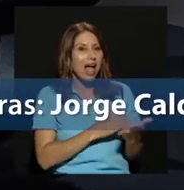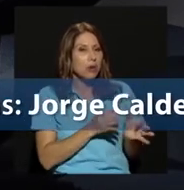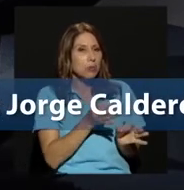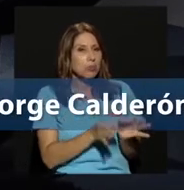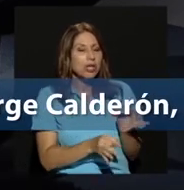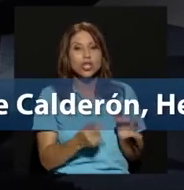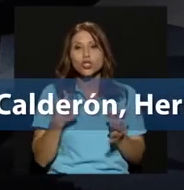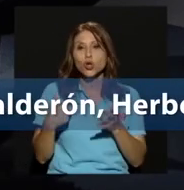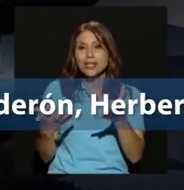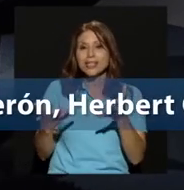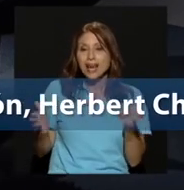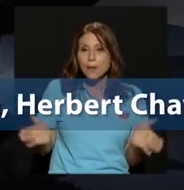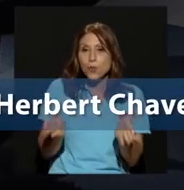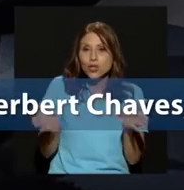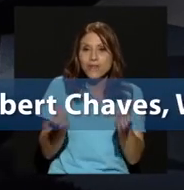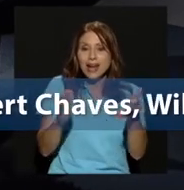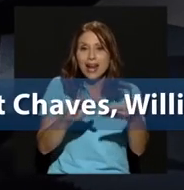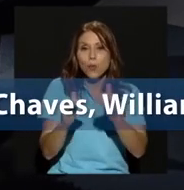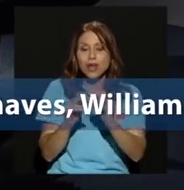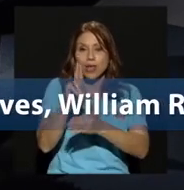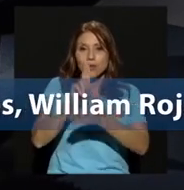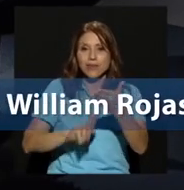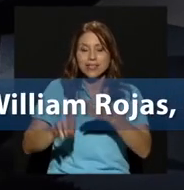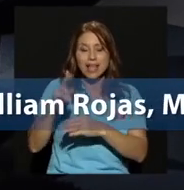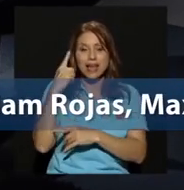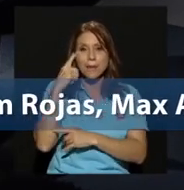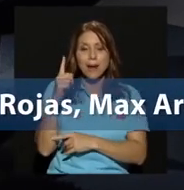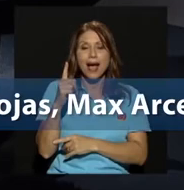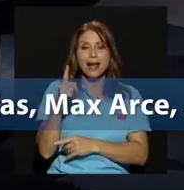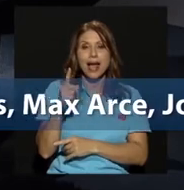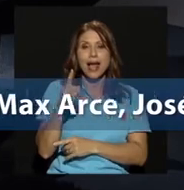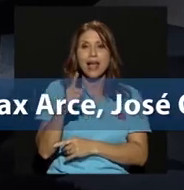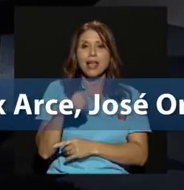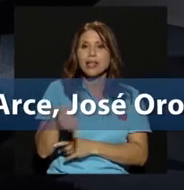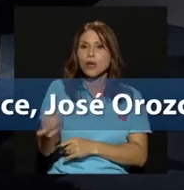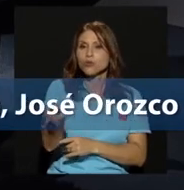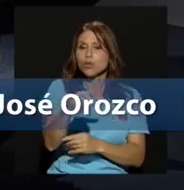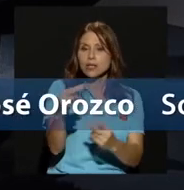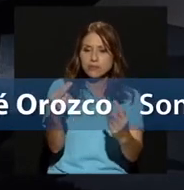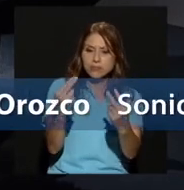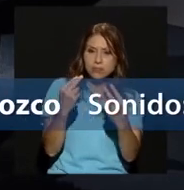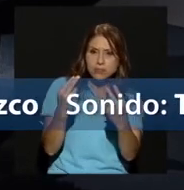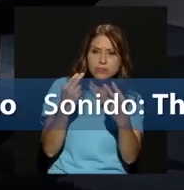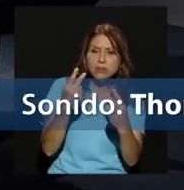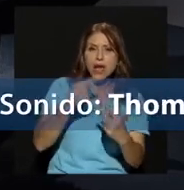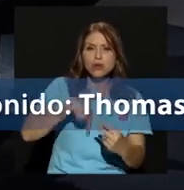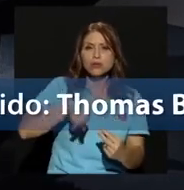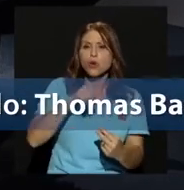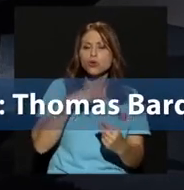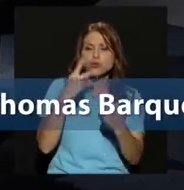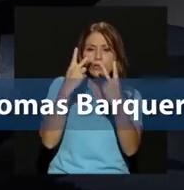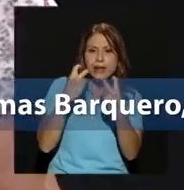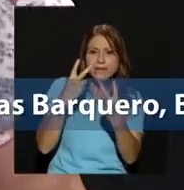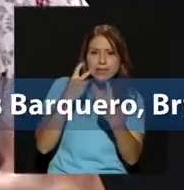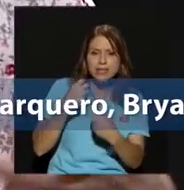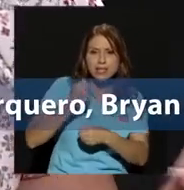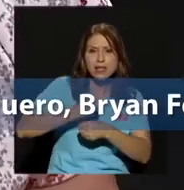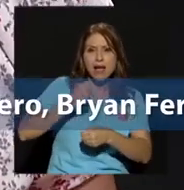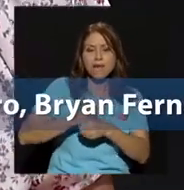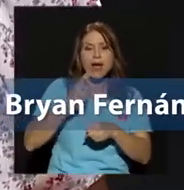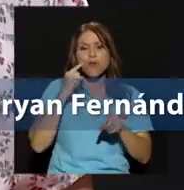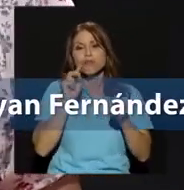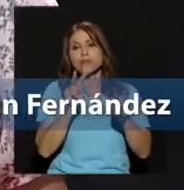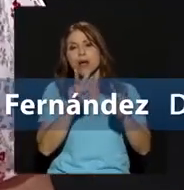es motivar a la comunidad universitaria para que nos estudie, nos revise, nos lea, nos pueda